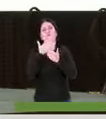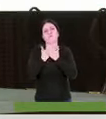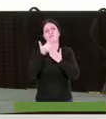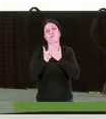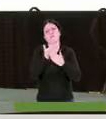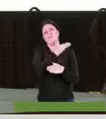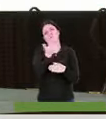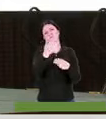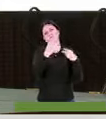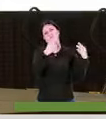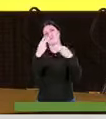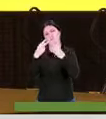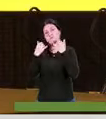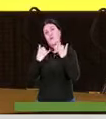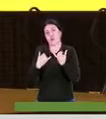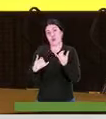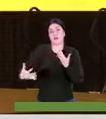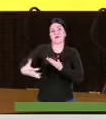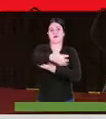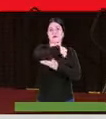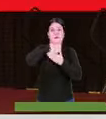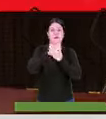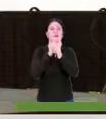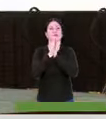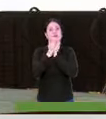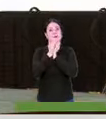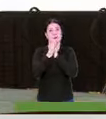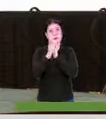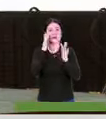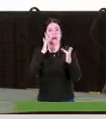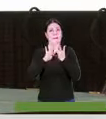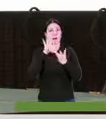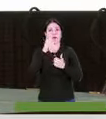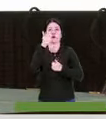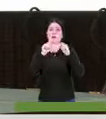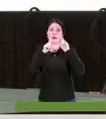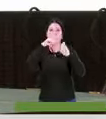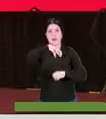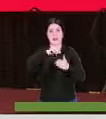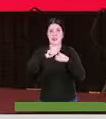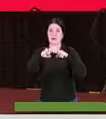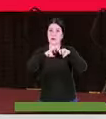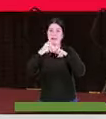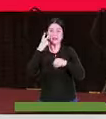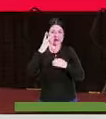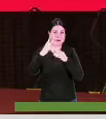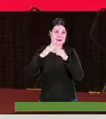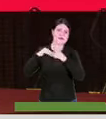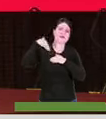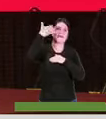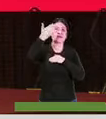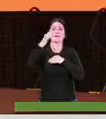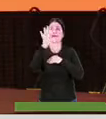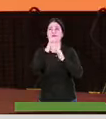gracias por acompañarnos en esta rendición de cuentas del sector movilidad. Nos veremos en una próxima…